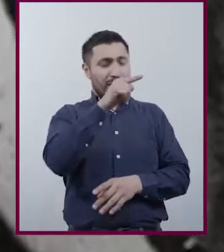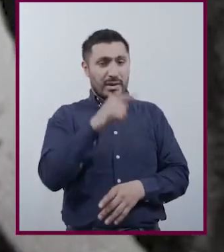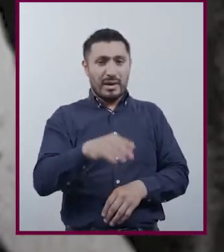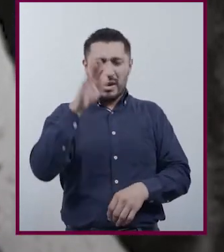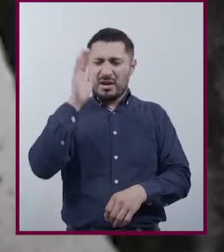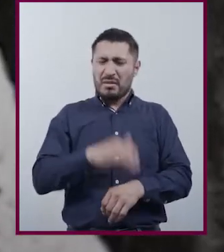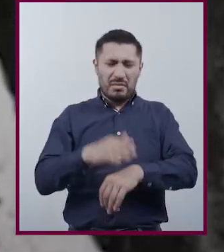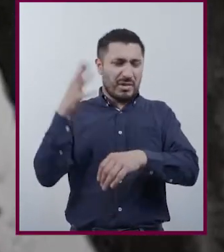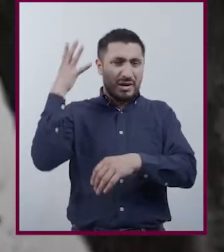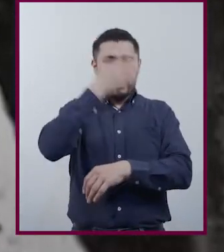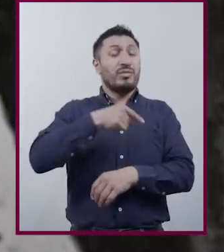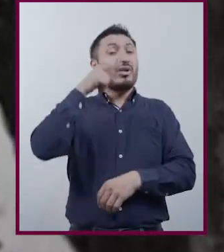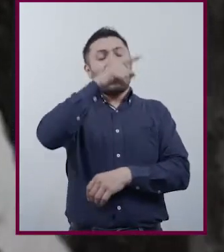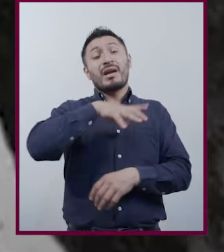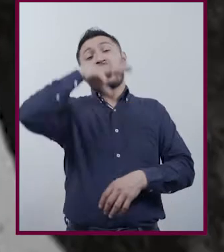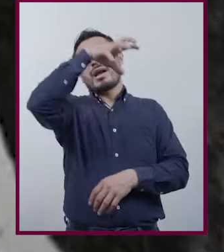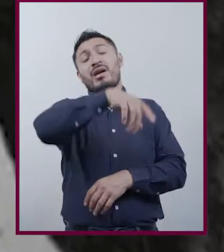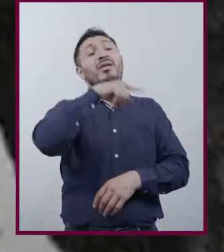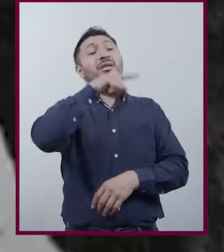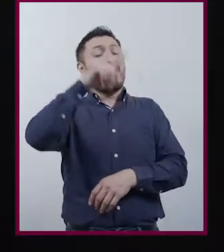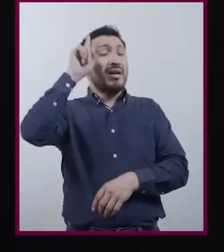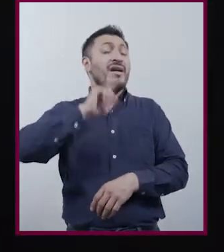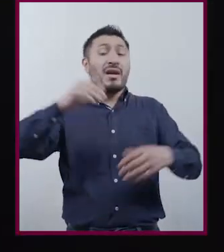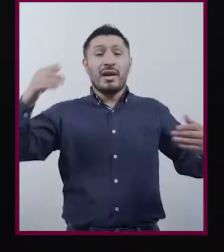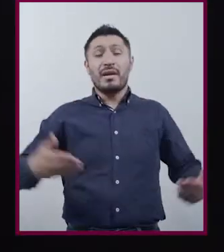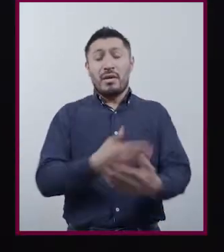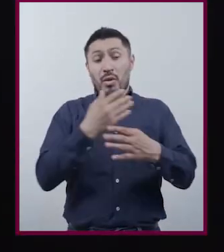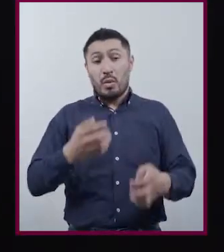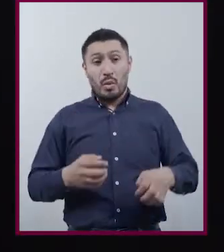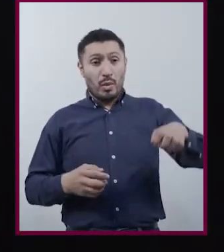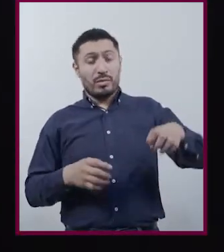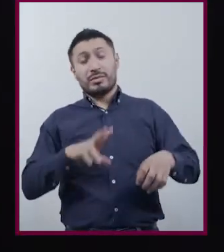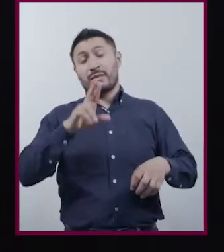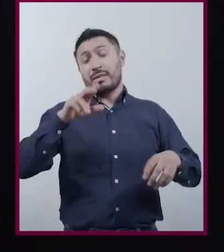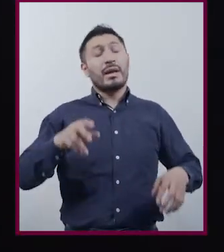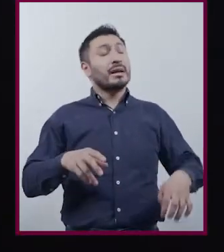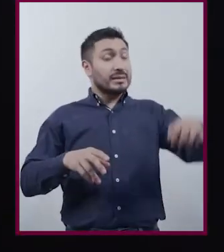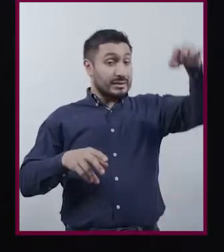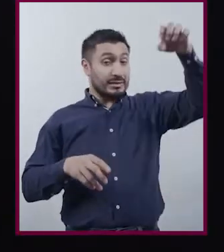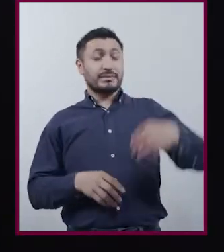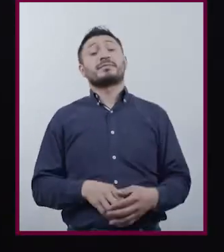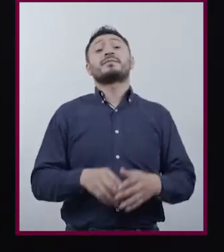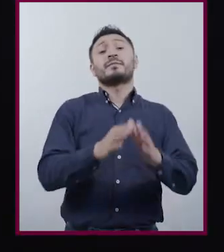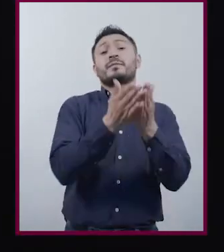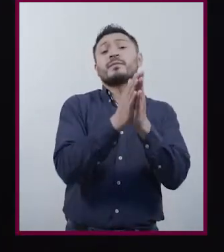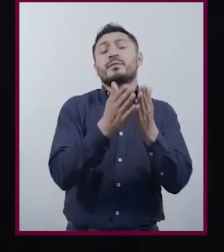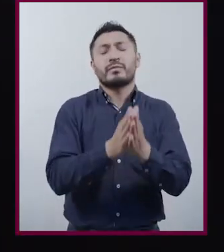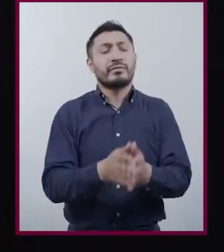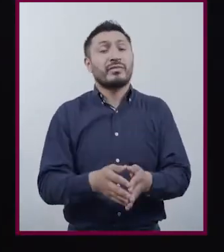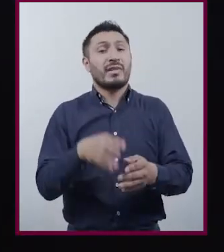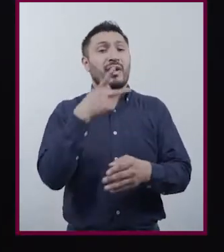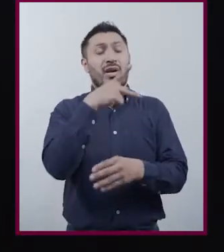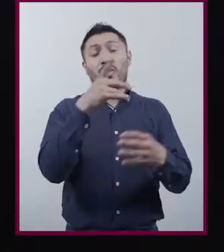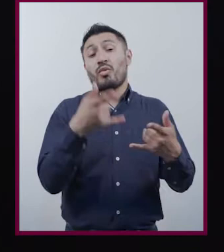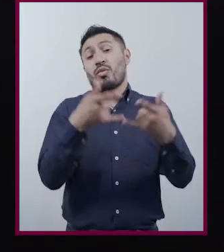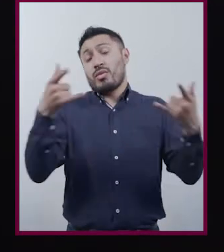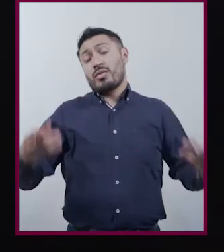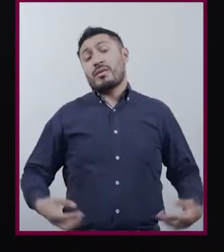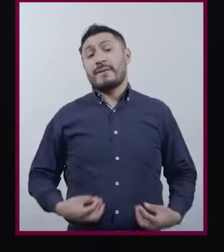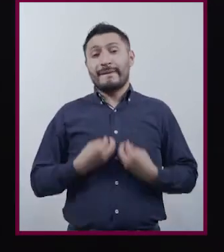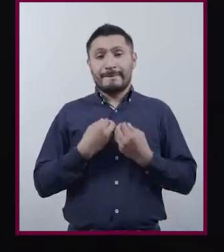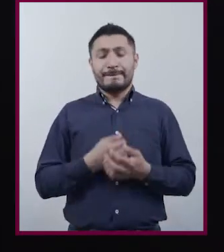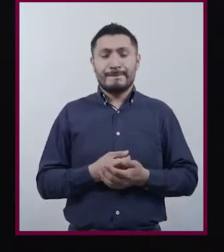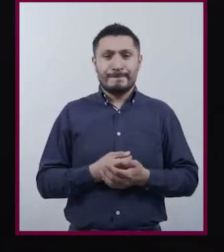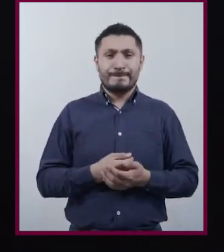más característico de la región donde ella misma creció. Se trata, pues, de una novela autobiográfica.